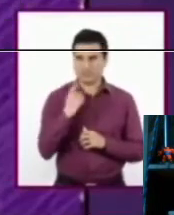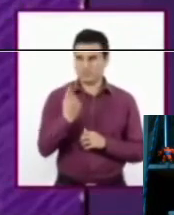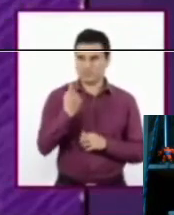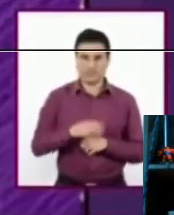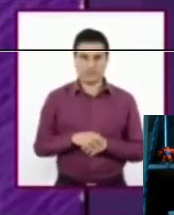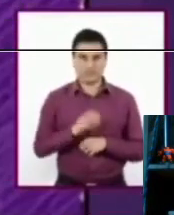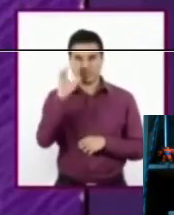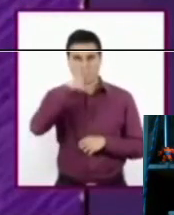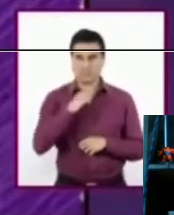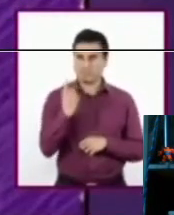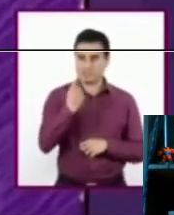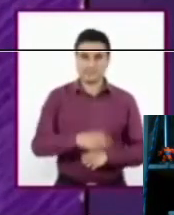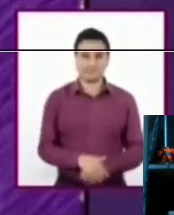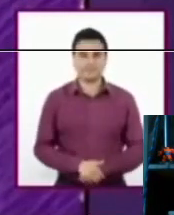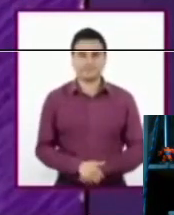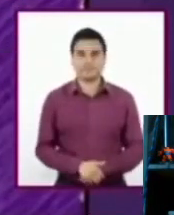street